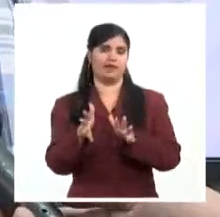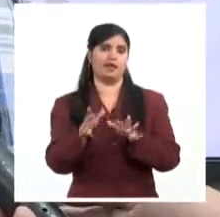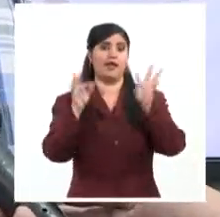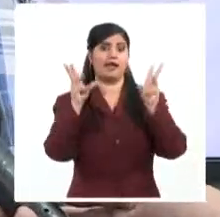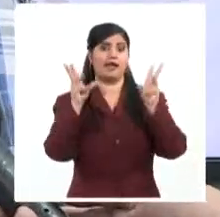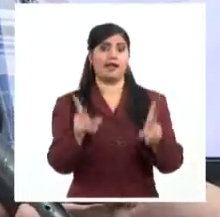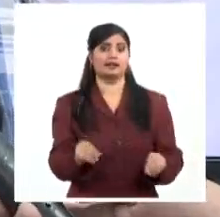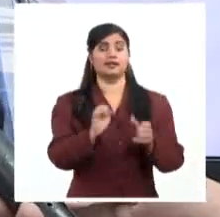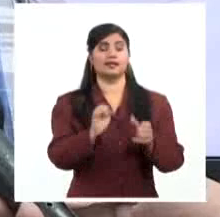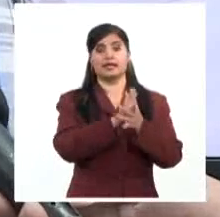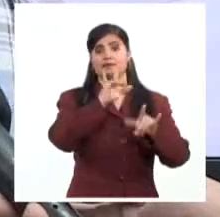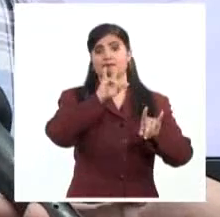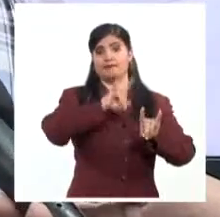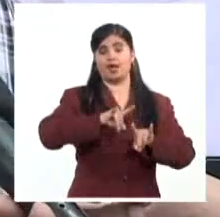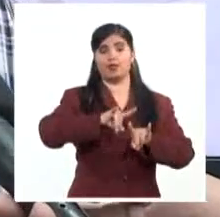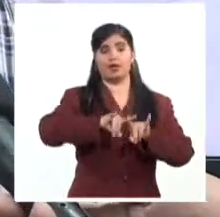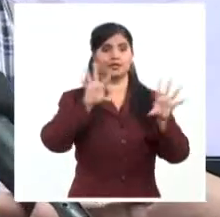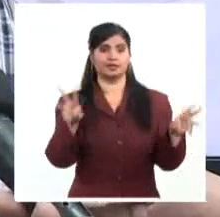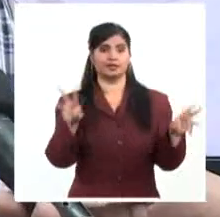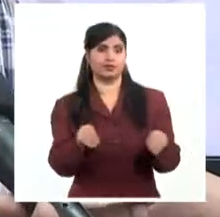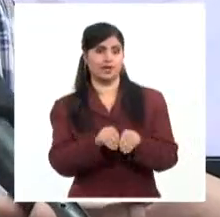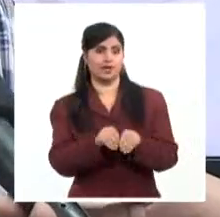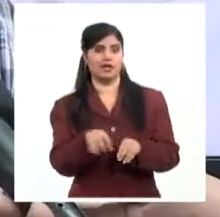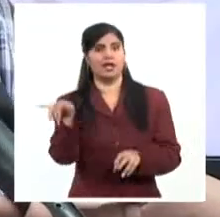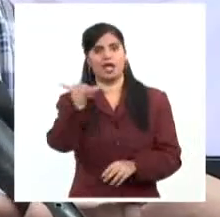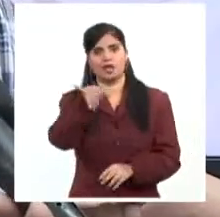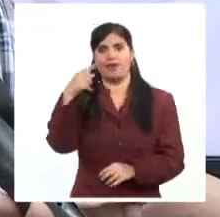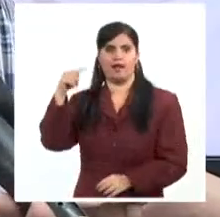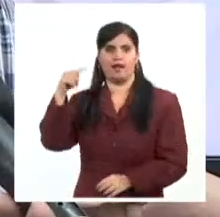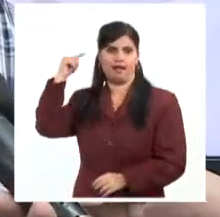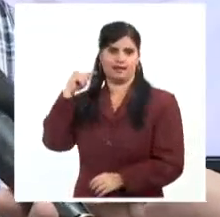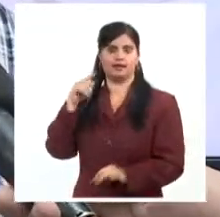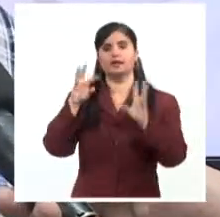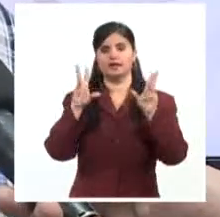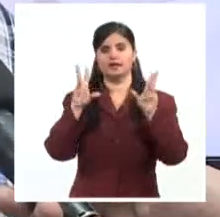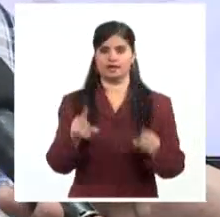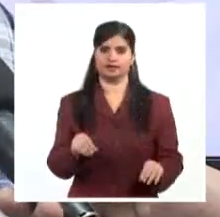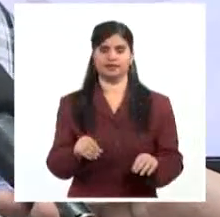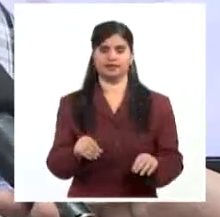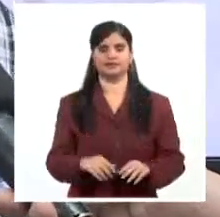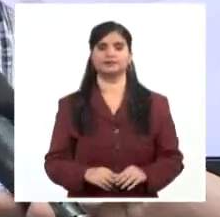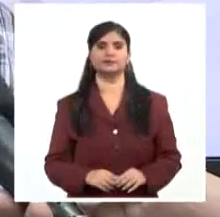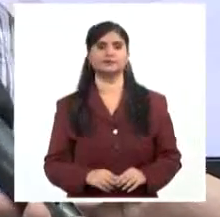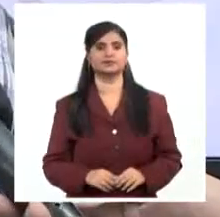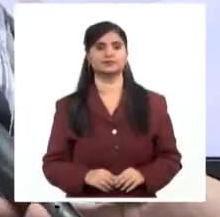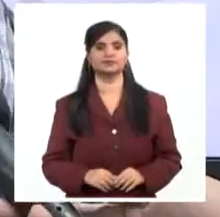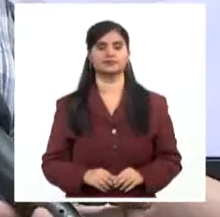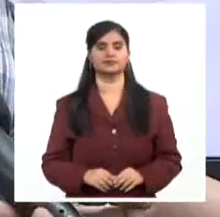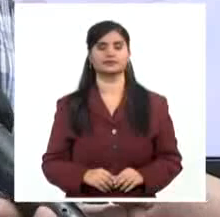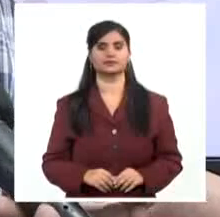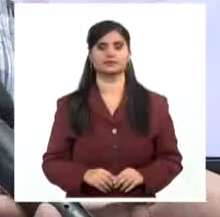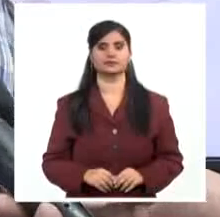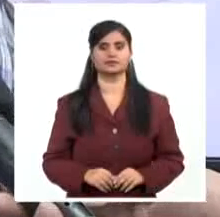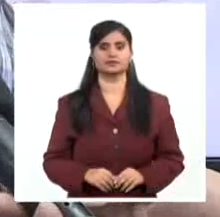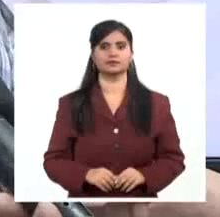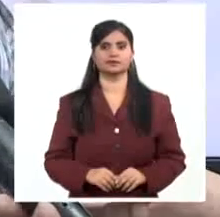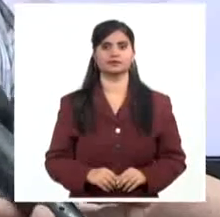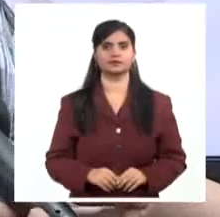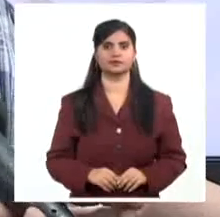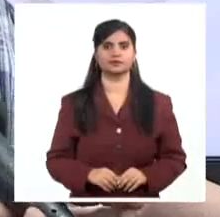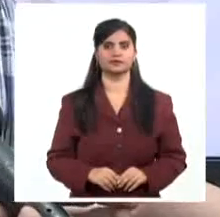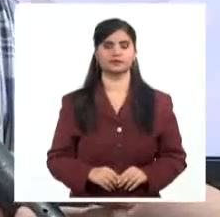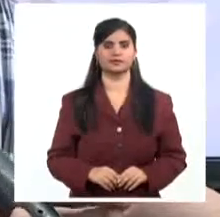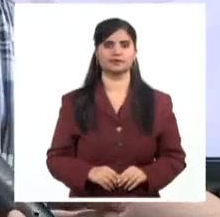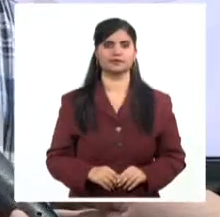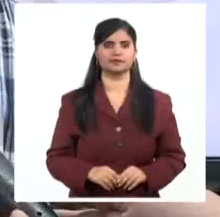disponibilidad de la generación de manera global, la disponibilidad es muy similar en generación térmica a la que hemos tenido en los momentos que no teníamos afectación al servicio, o que teníamos